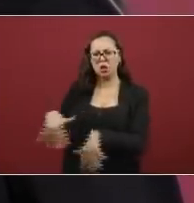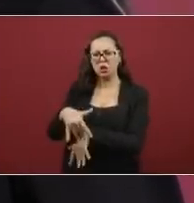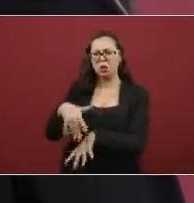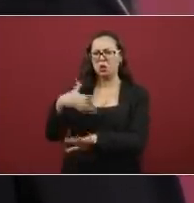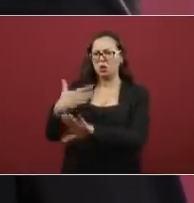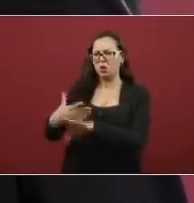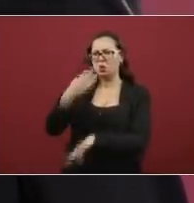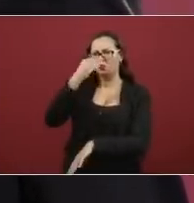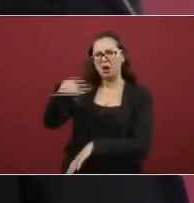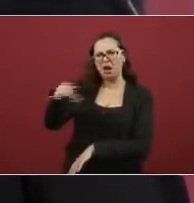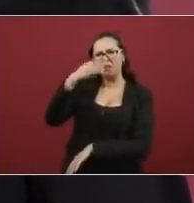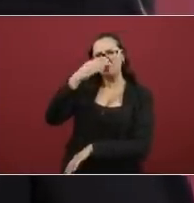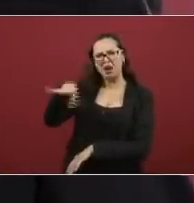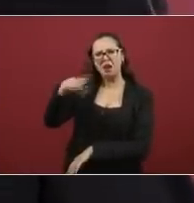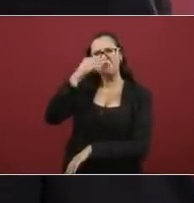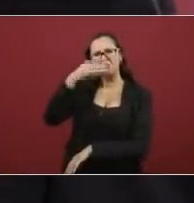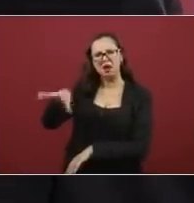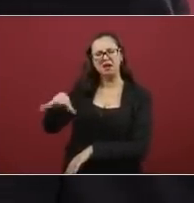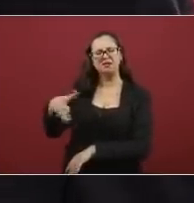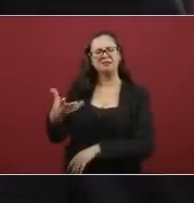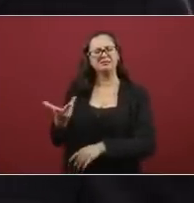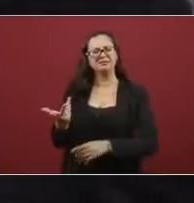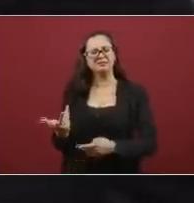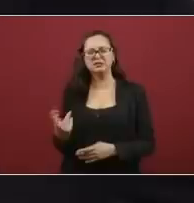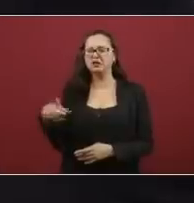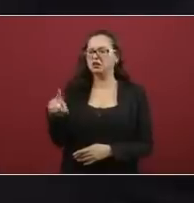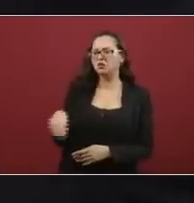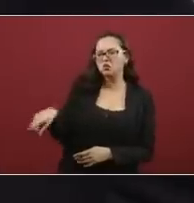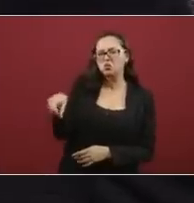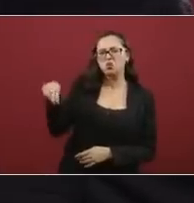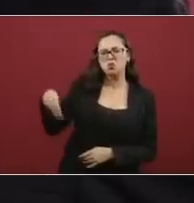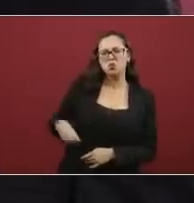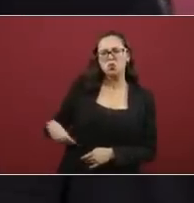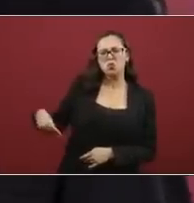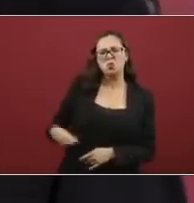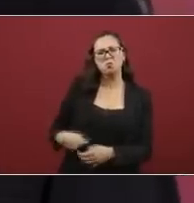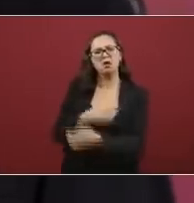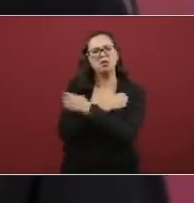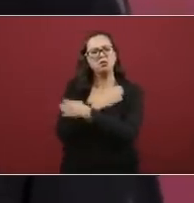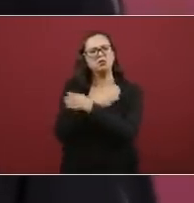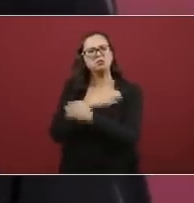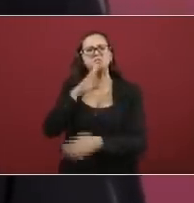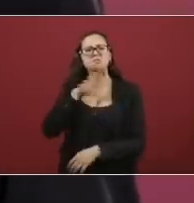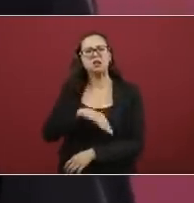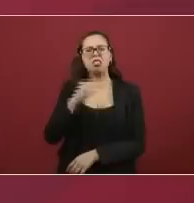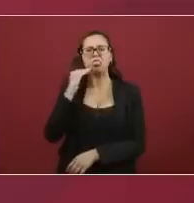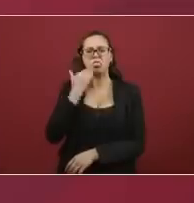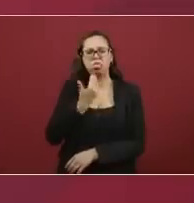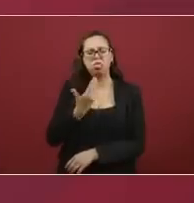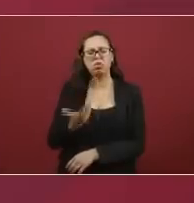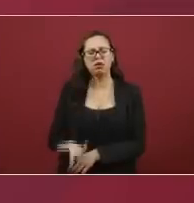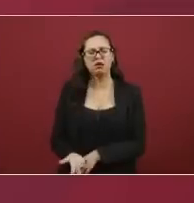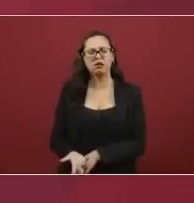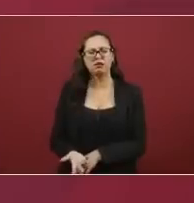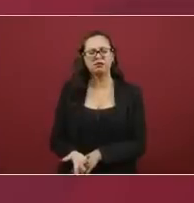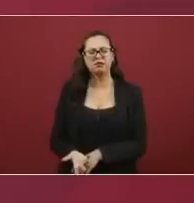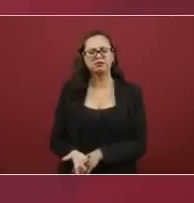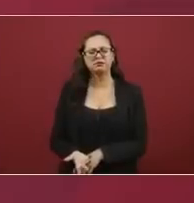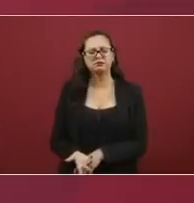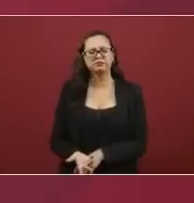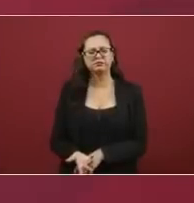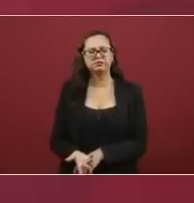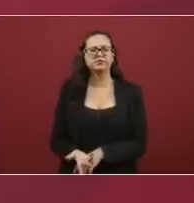culpa de que por ellos es mala la educación en México,